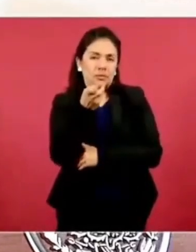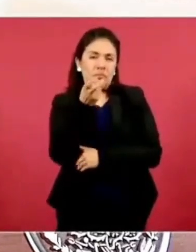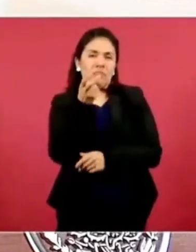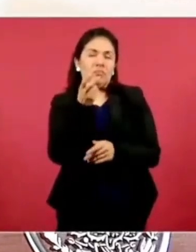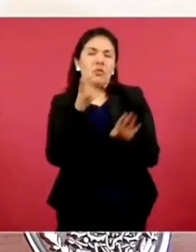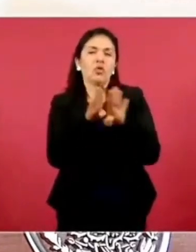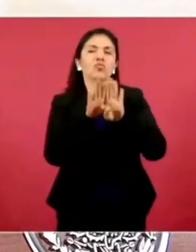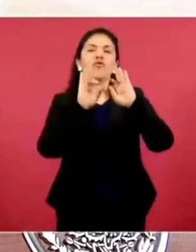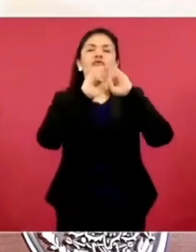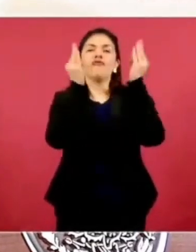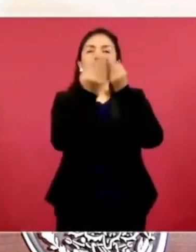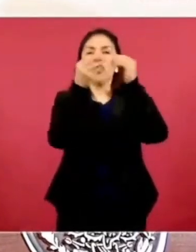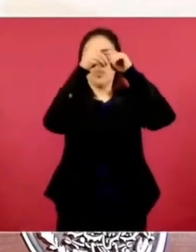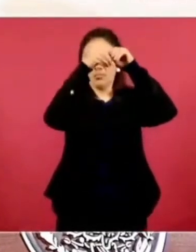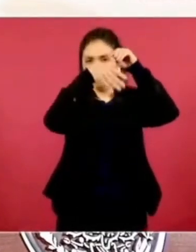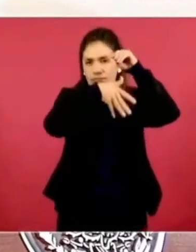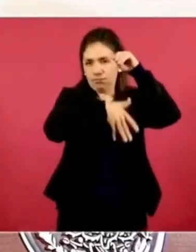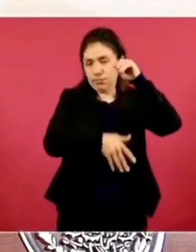estructural.